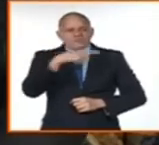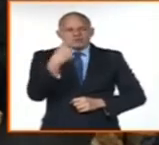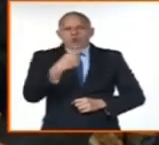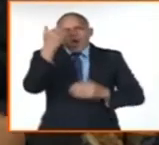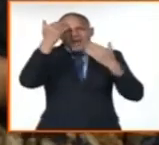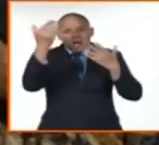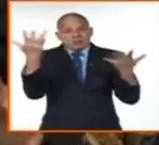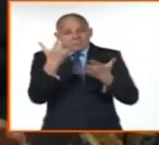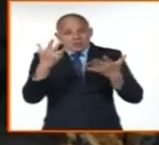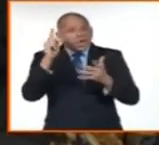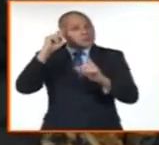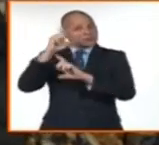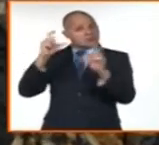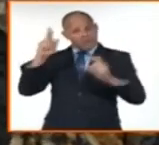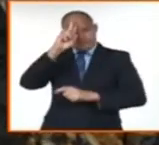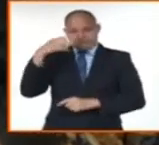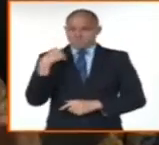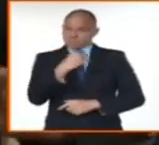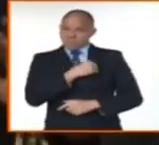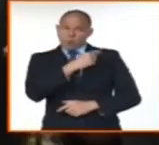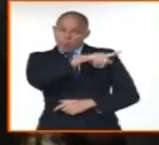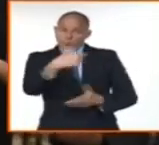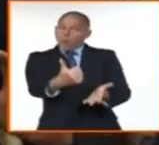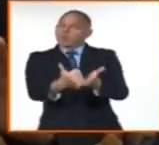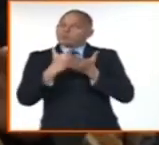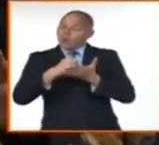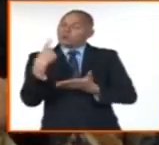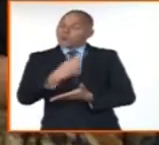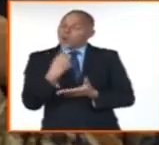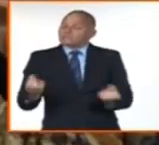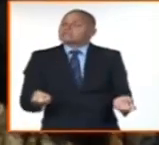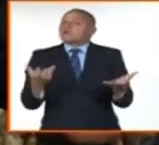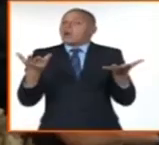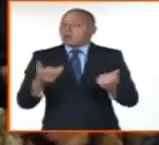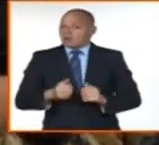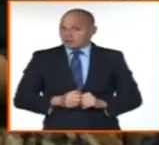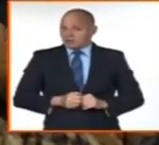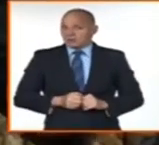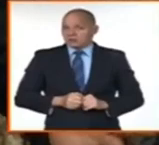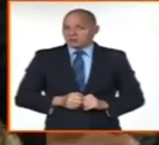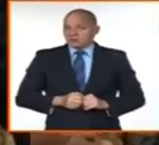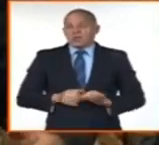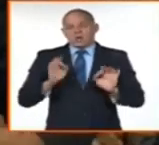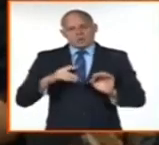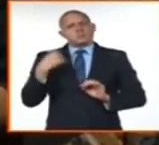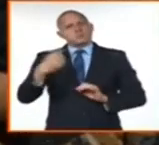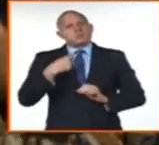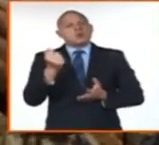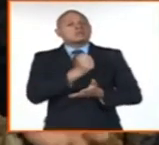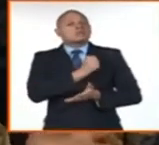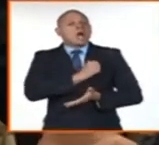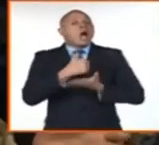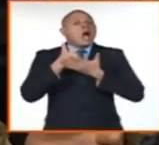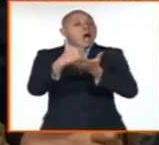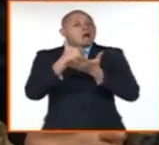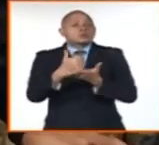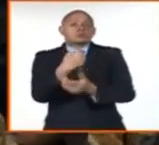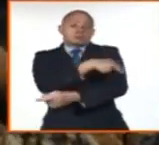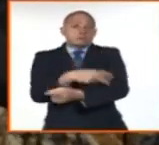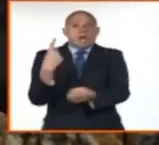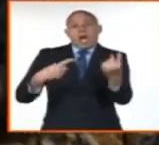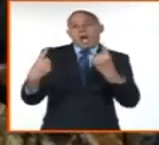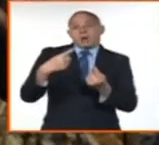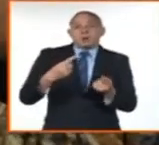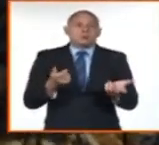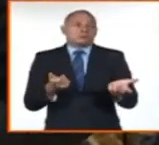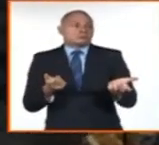salvó el país. Y eso lo hemos querido compartir en el mundo. Lo que pasa es que ustedes saben, hemos mandado vacunas a los que hemos podido, hemos tratado también de